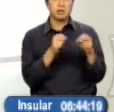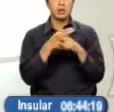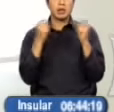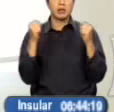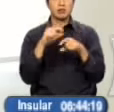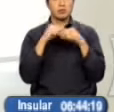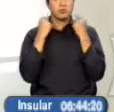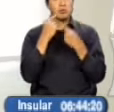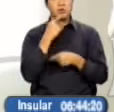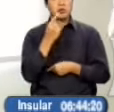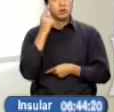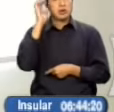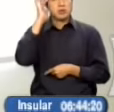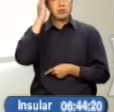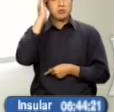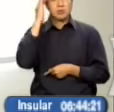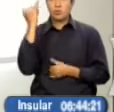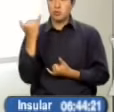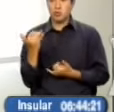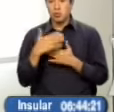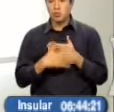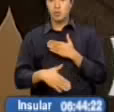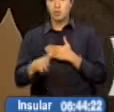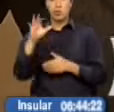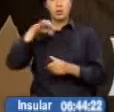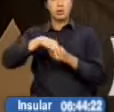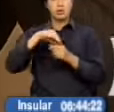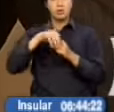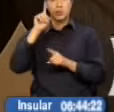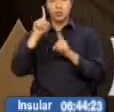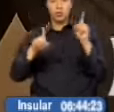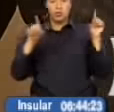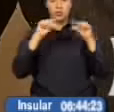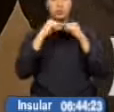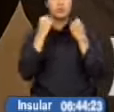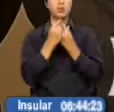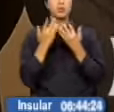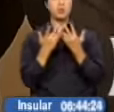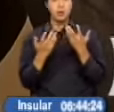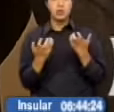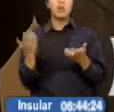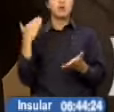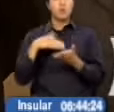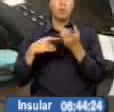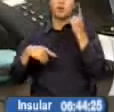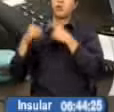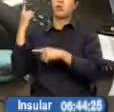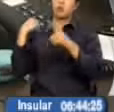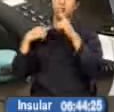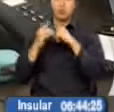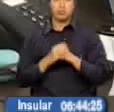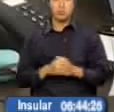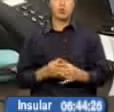mira con preocupación que en esta época de elecciones hay sectores que intentan volver al pasado pese a la cantidad de